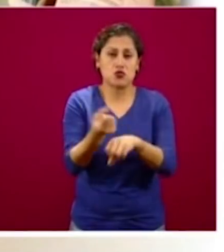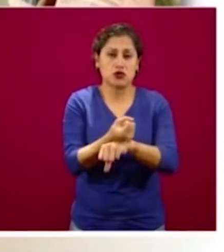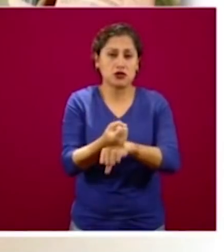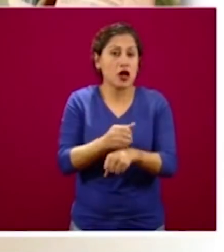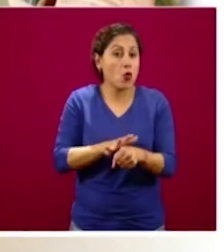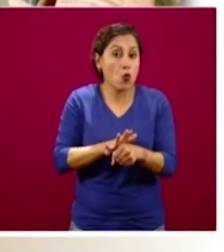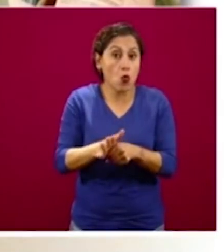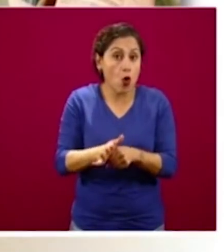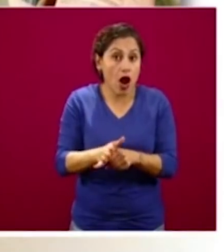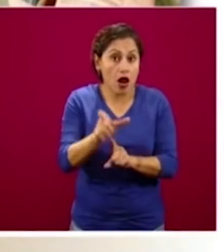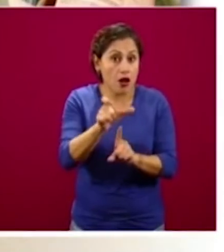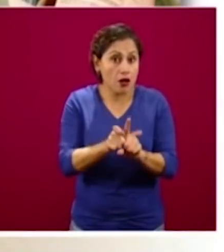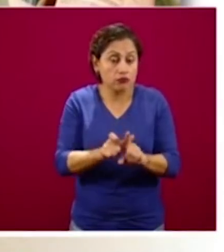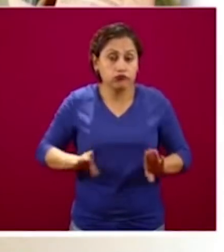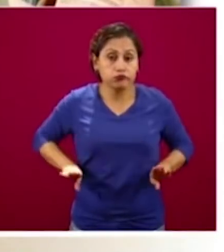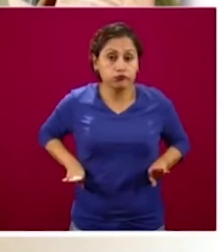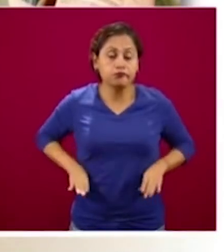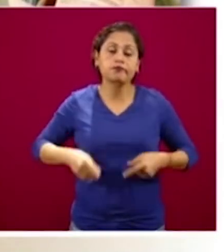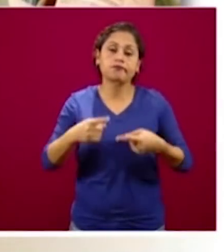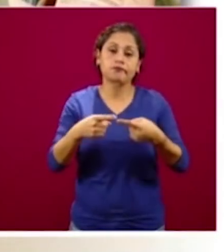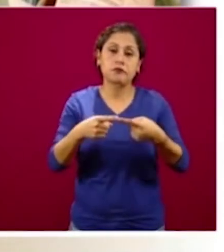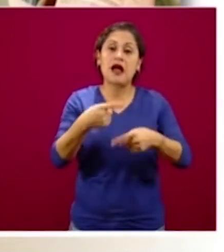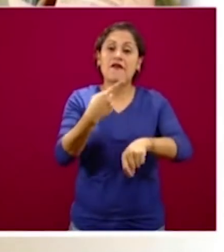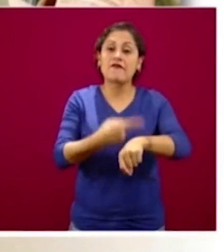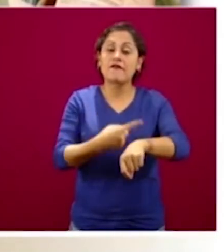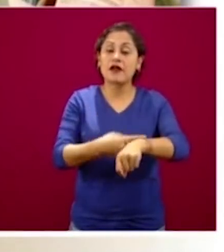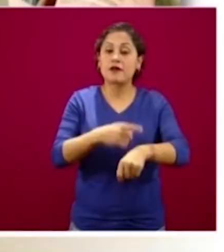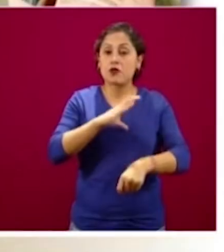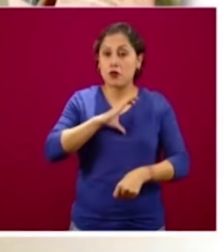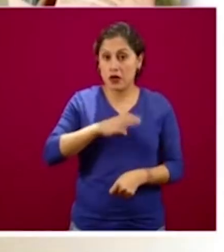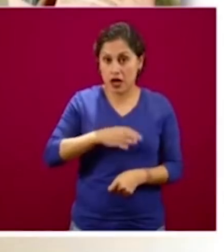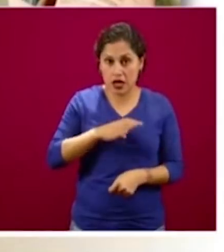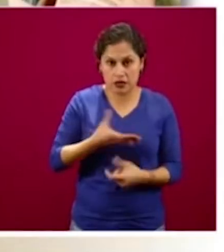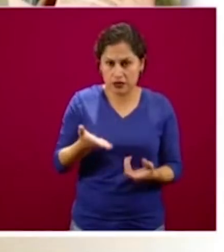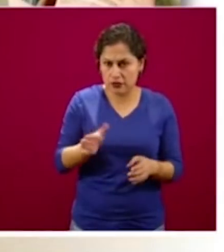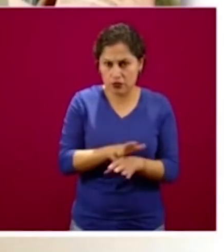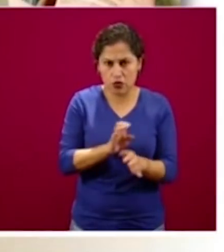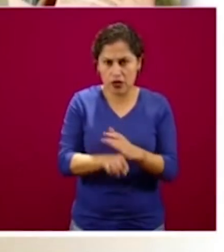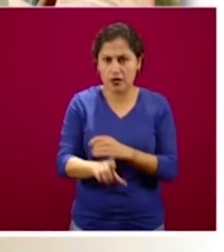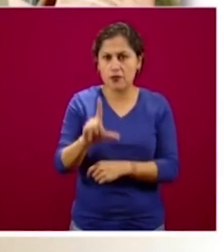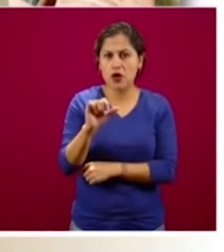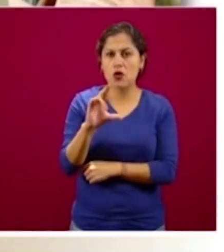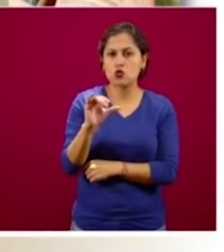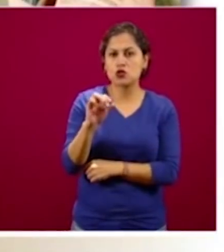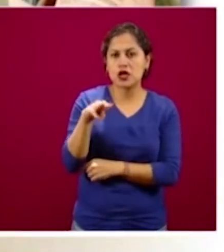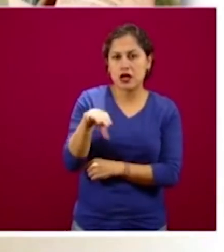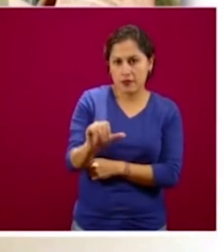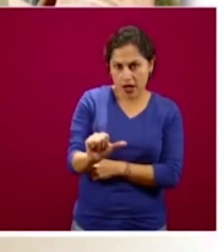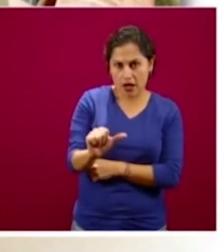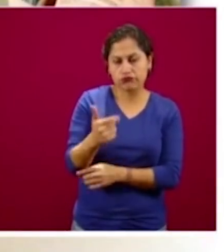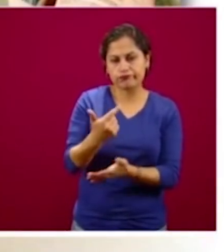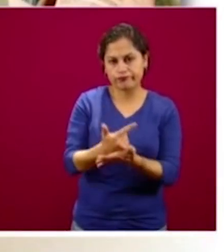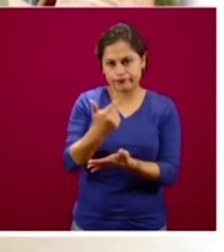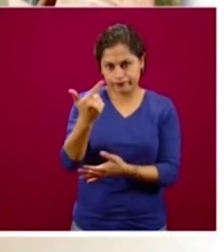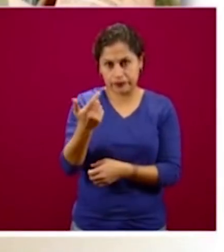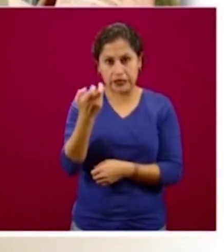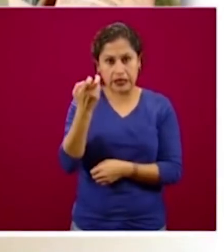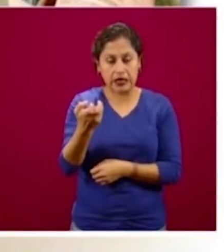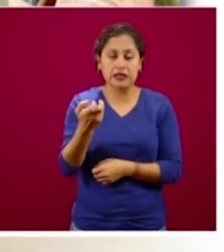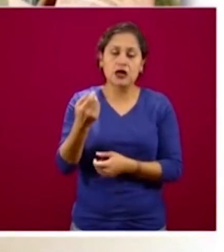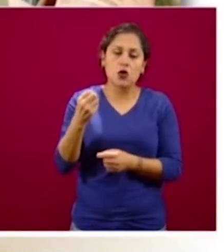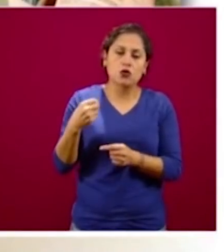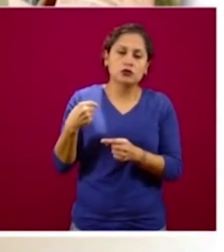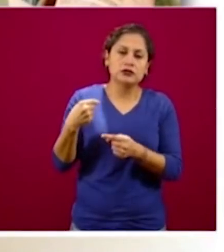tienen algún tipo de cáncer. Y hago referencia al primero, leucemia aguda. La leucemia aguda es